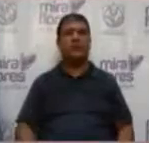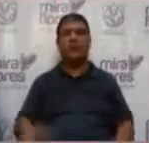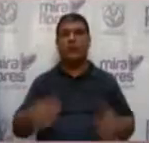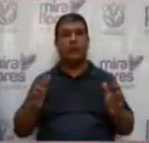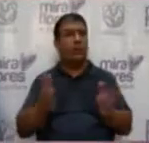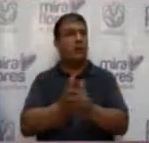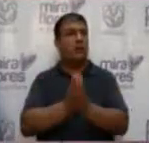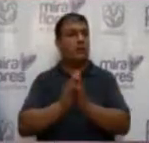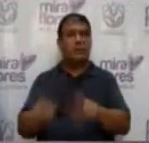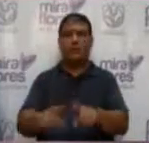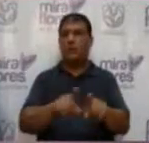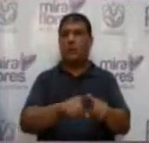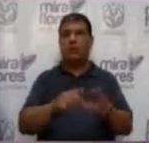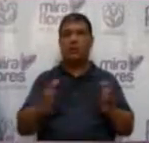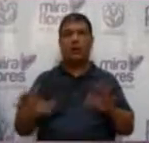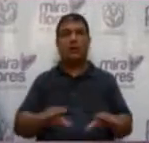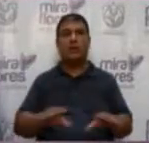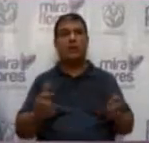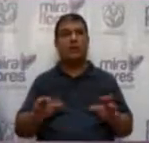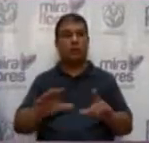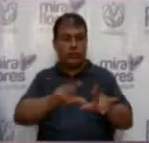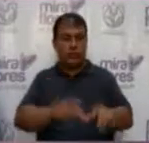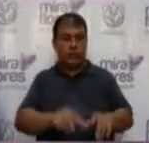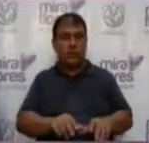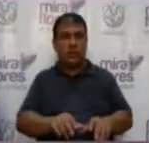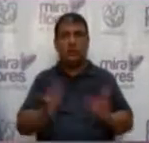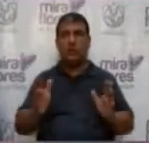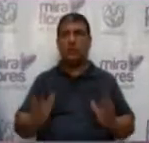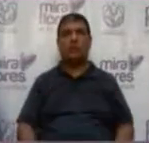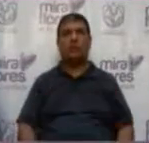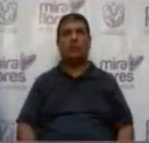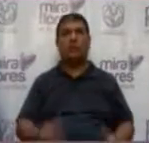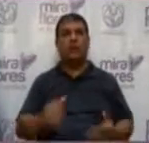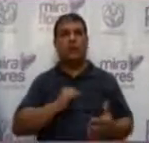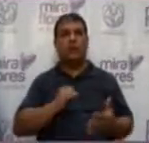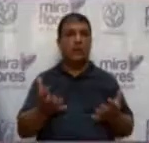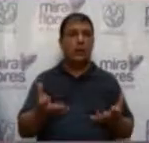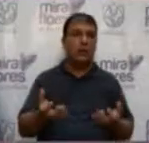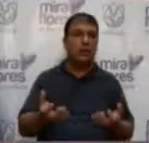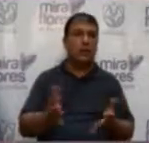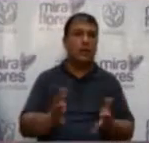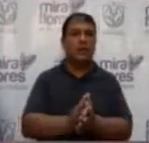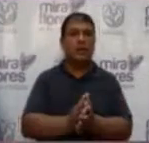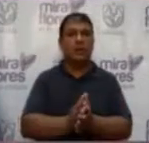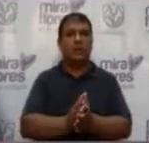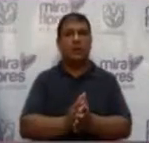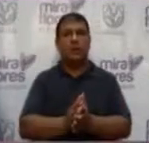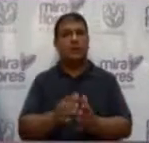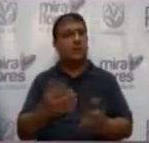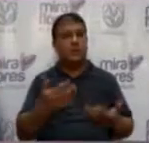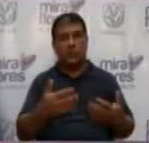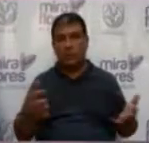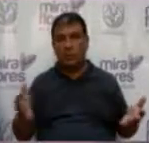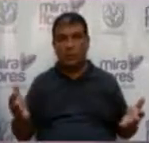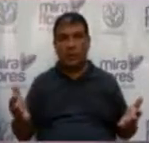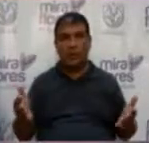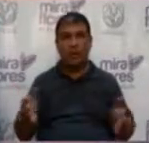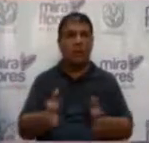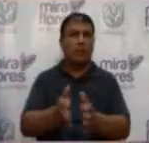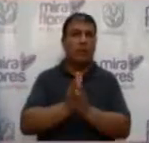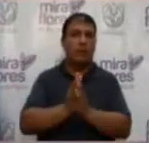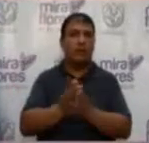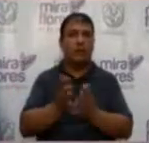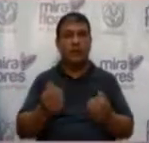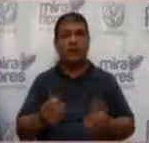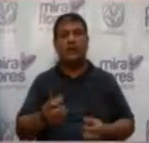No hay pedidos tampoco realizados por escrito. Yo quisiera, si no hay pedidos,